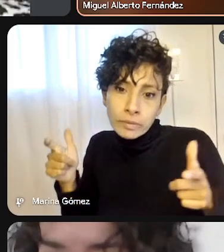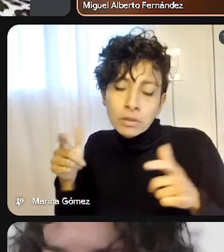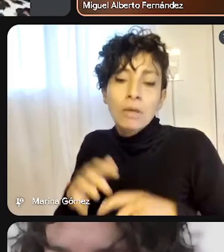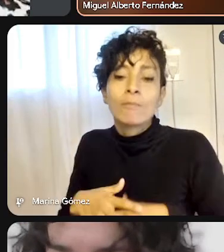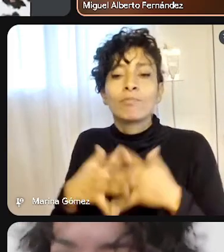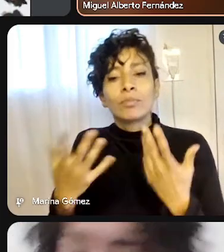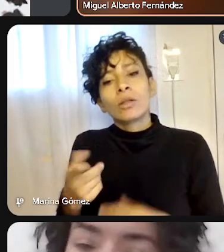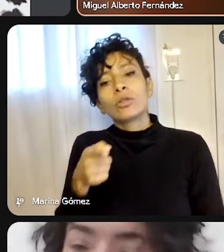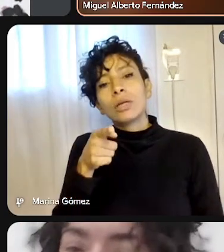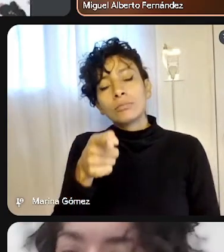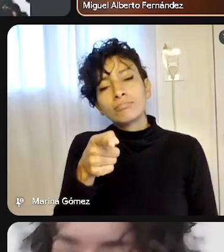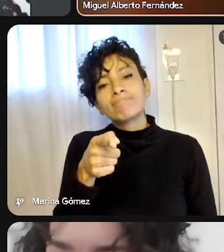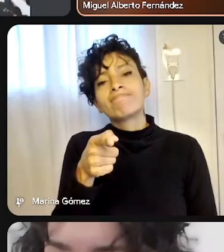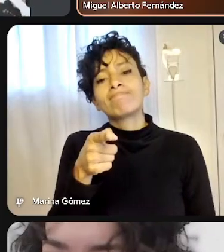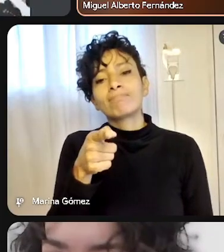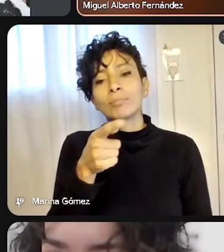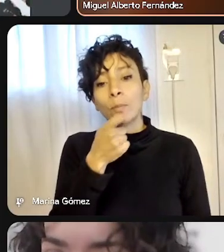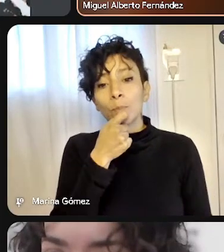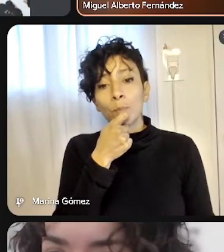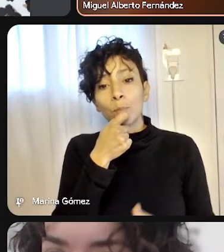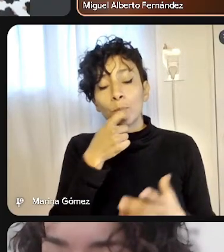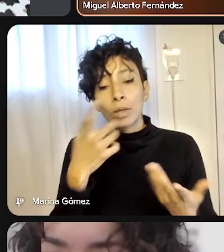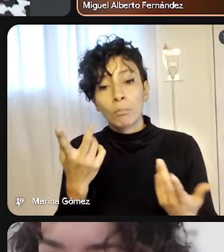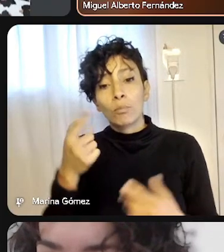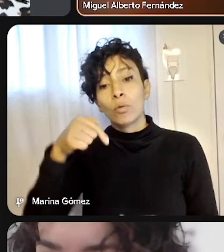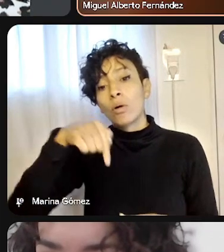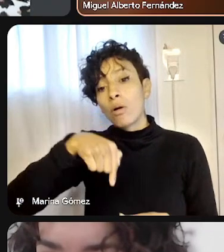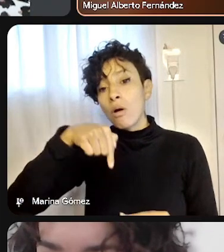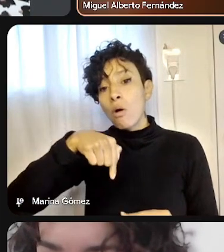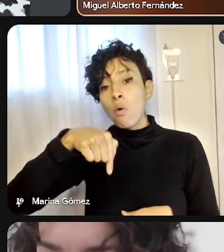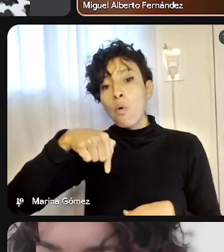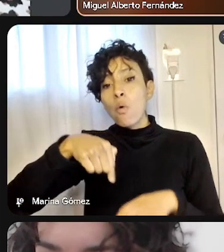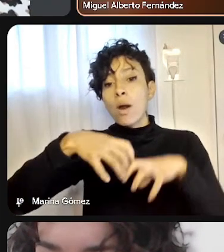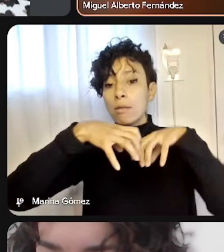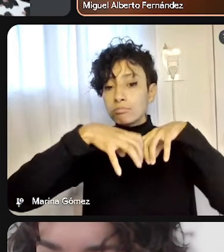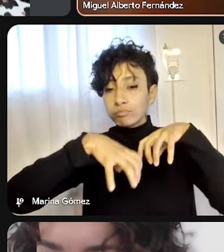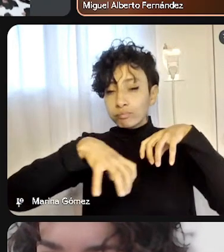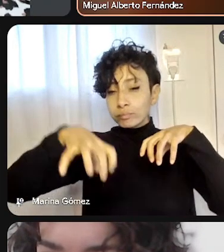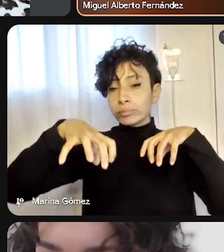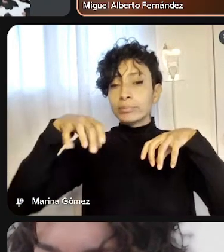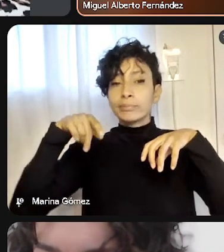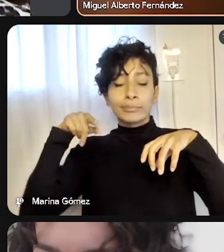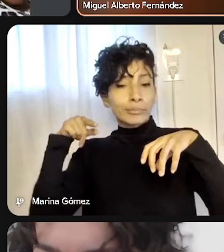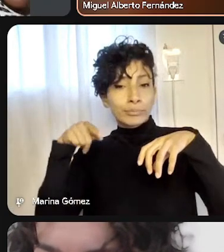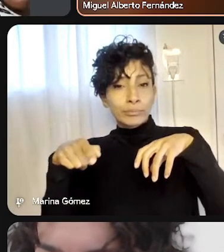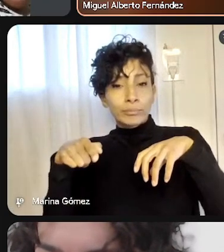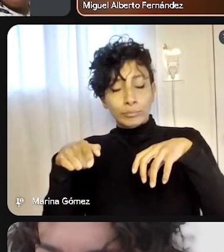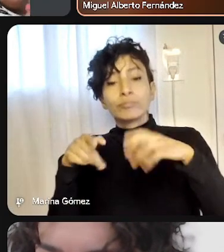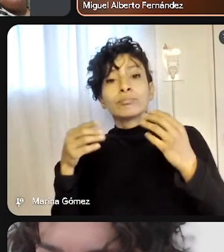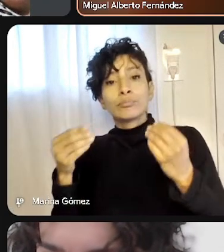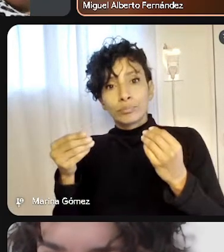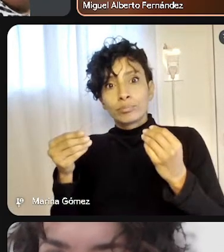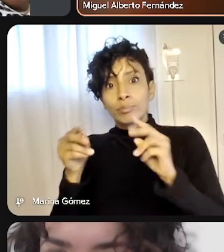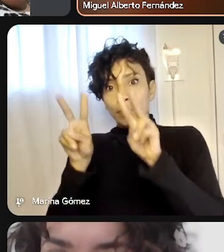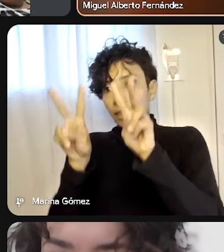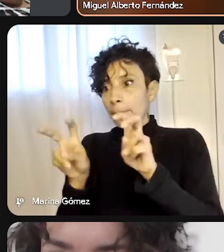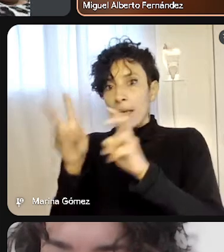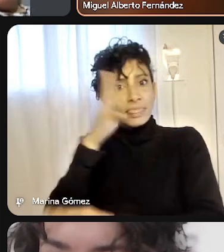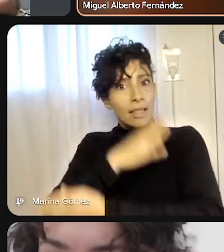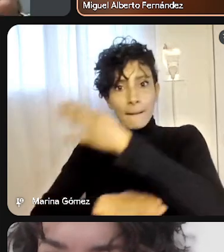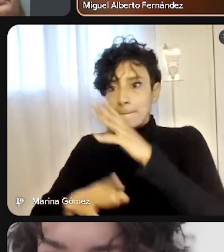ejemplo, la unidad que se creó de recepción de denuncias de discapacidad, hay personal, pero